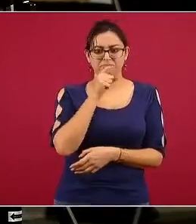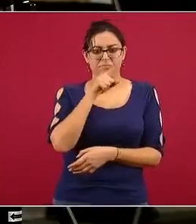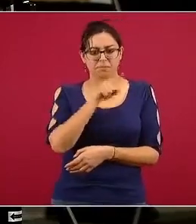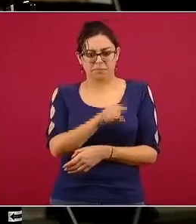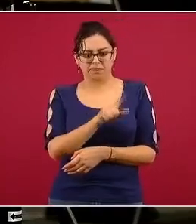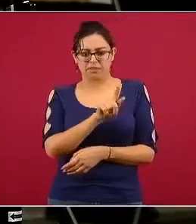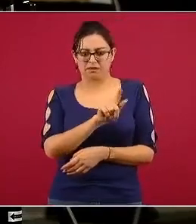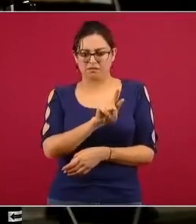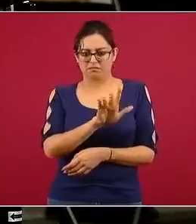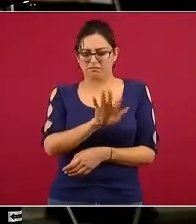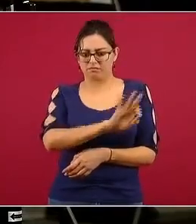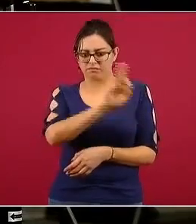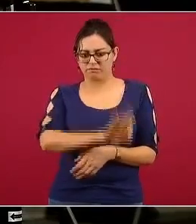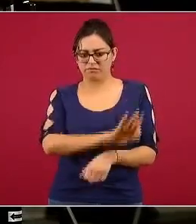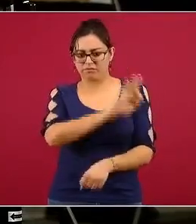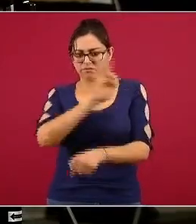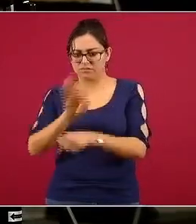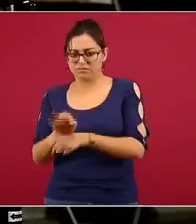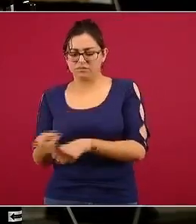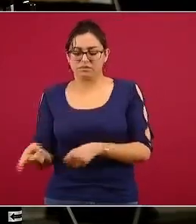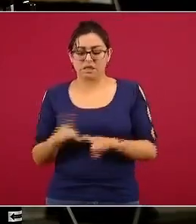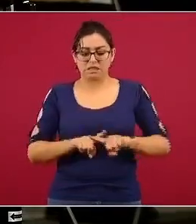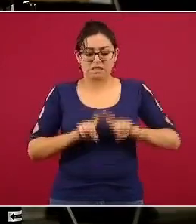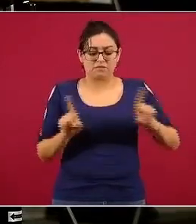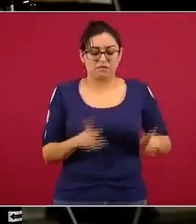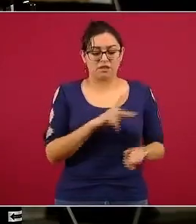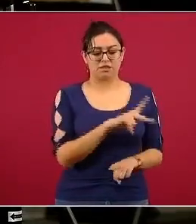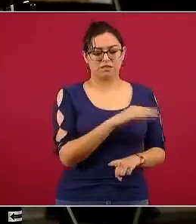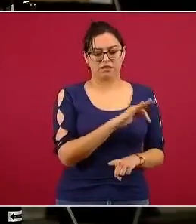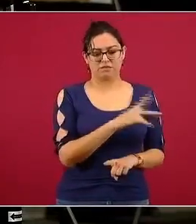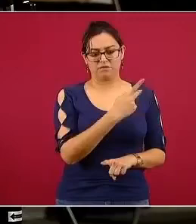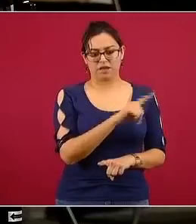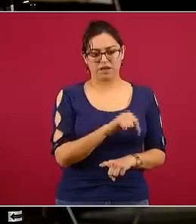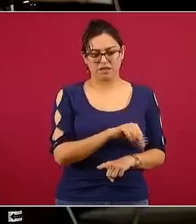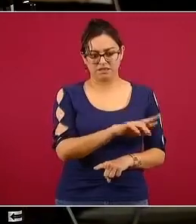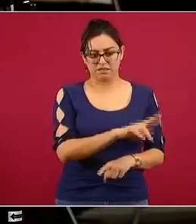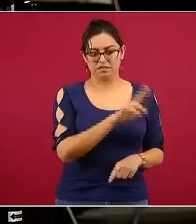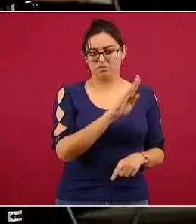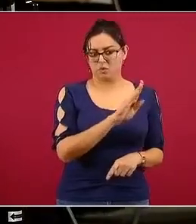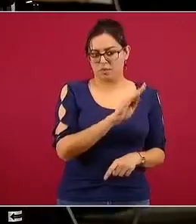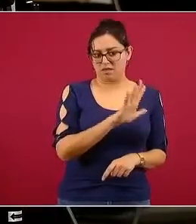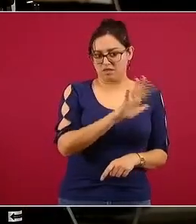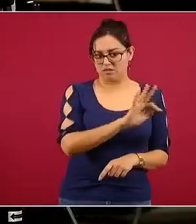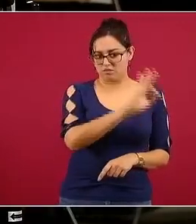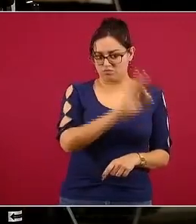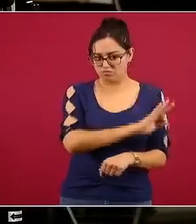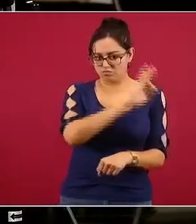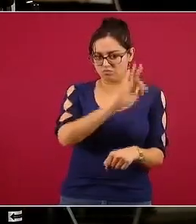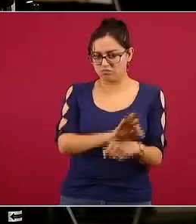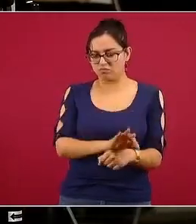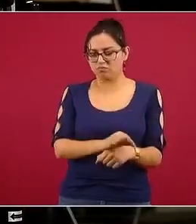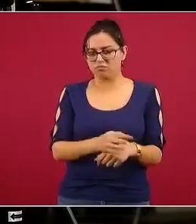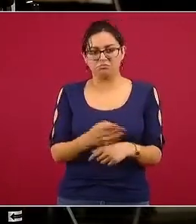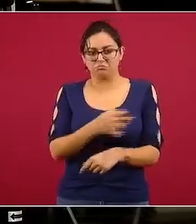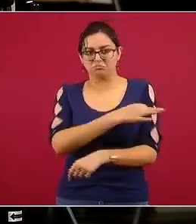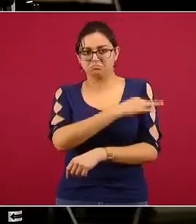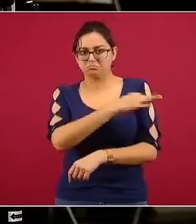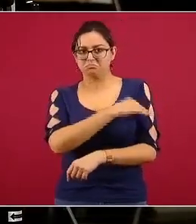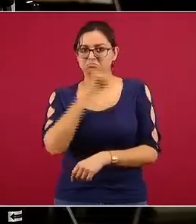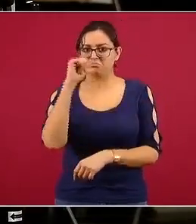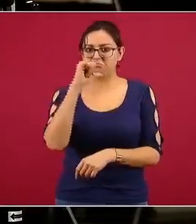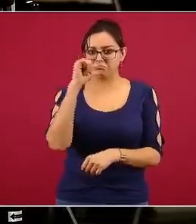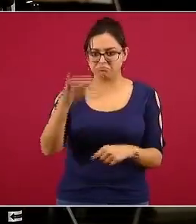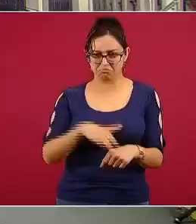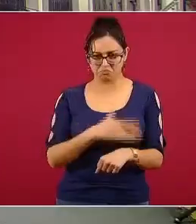versus la de Pfizer que tiene el 95%. ¿Cuál sería su opinión al respecto? Y tengo otras dos